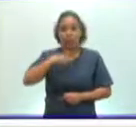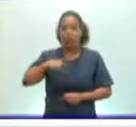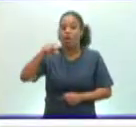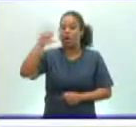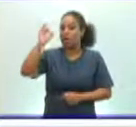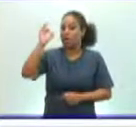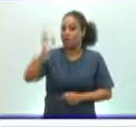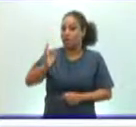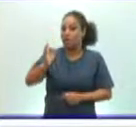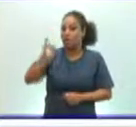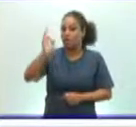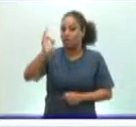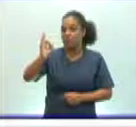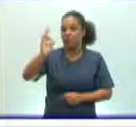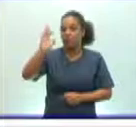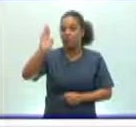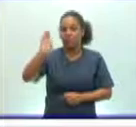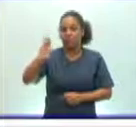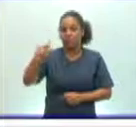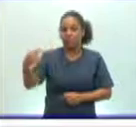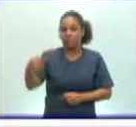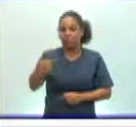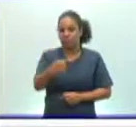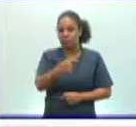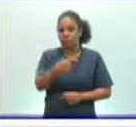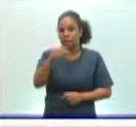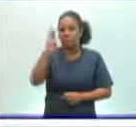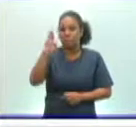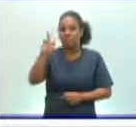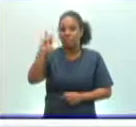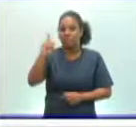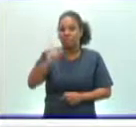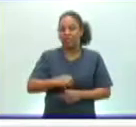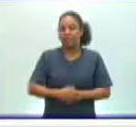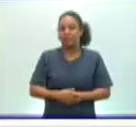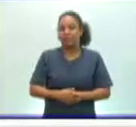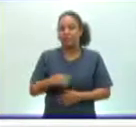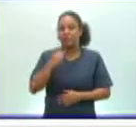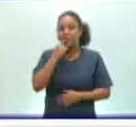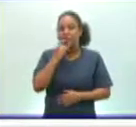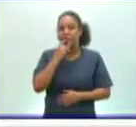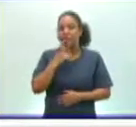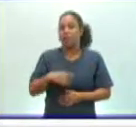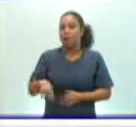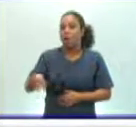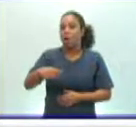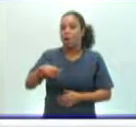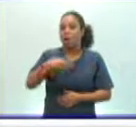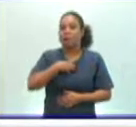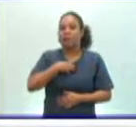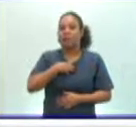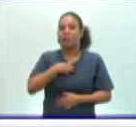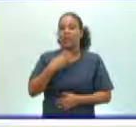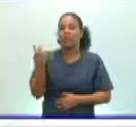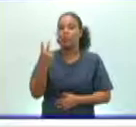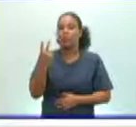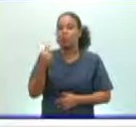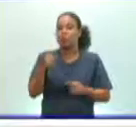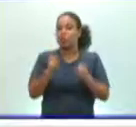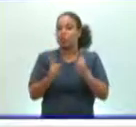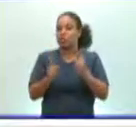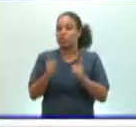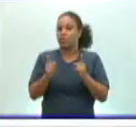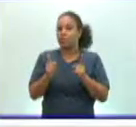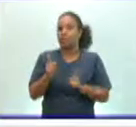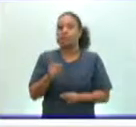segmento BD. Observa bien. Ahora tienes dos segmentos que